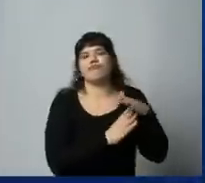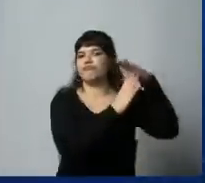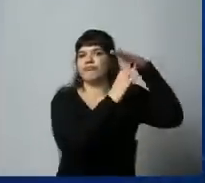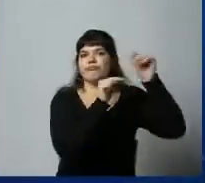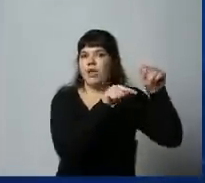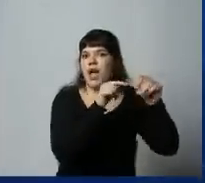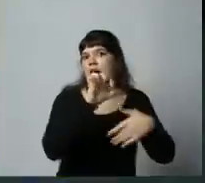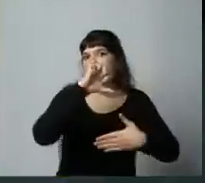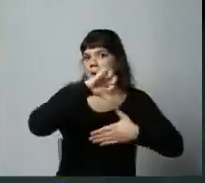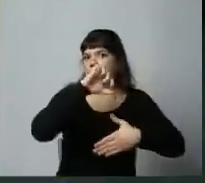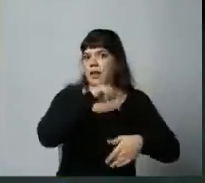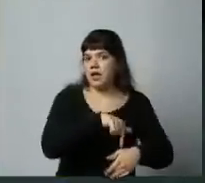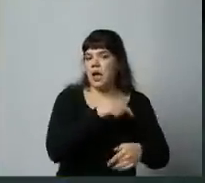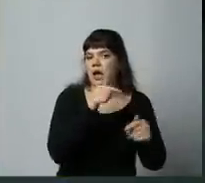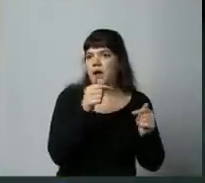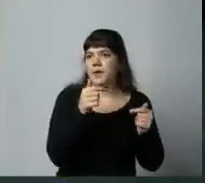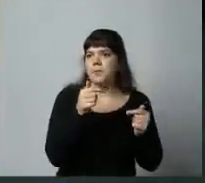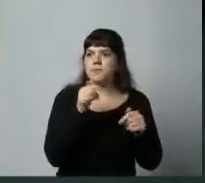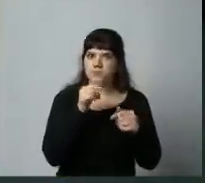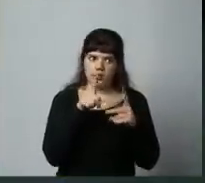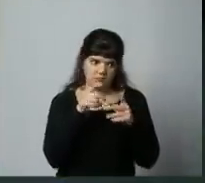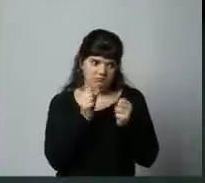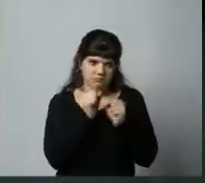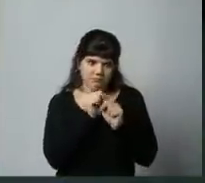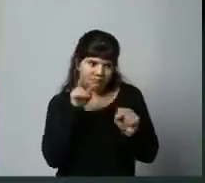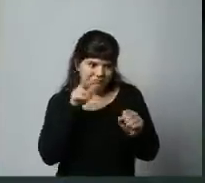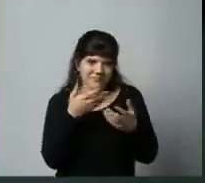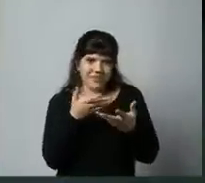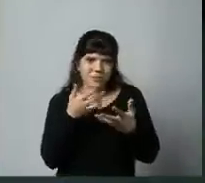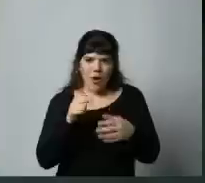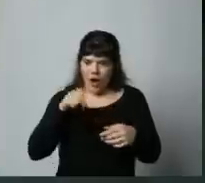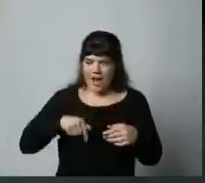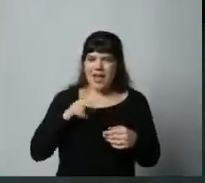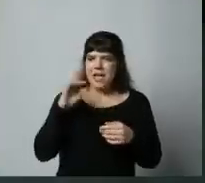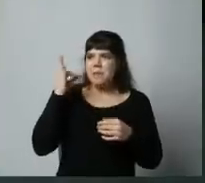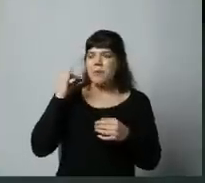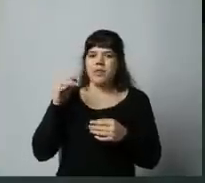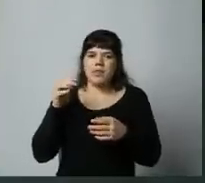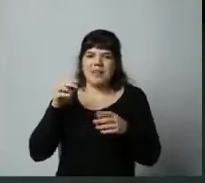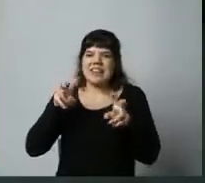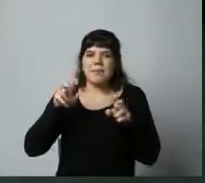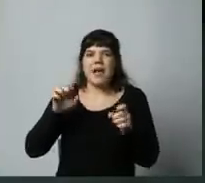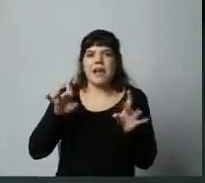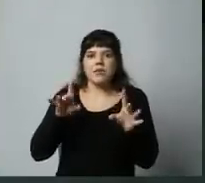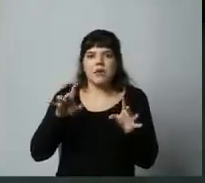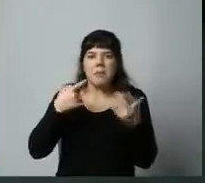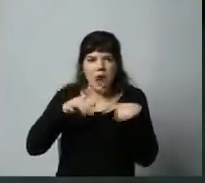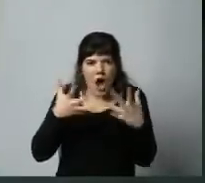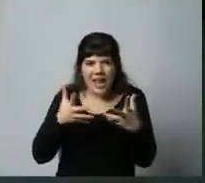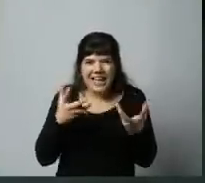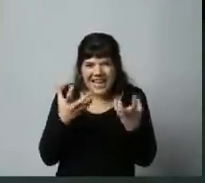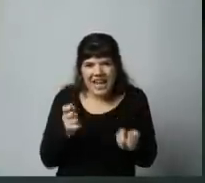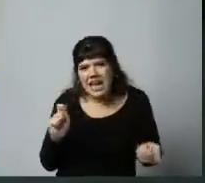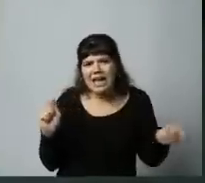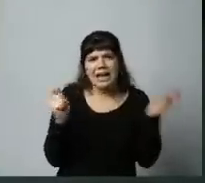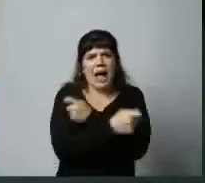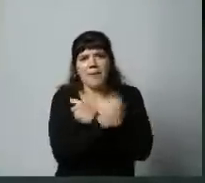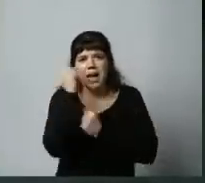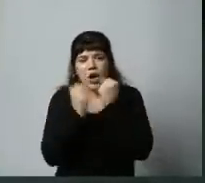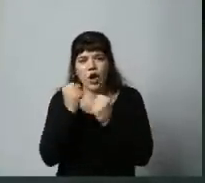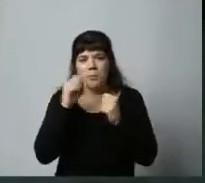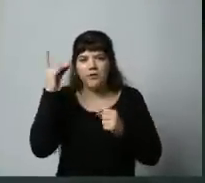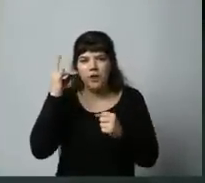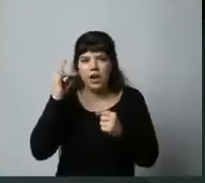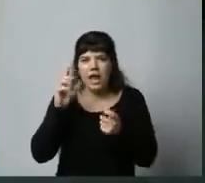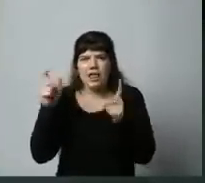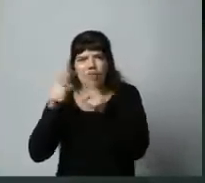en ese sentido eh nacionalizando los recursos naturales esta semana xan áñez propone dolarizar la economía eh